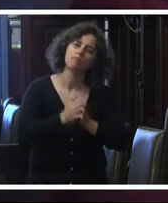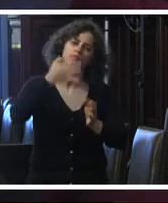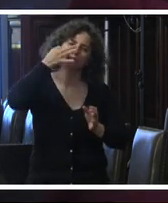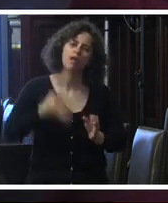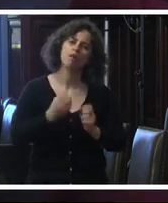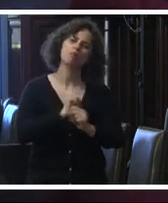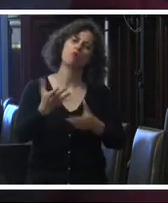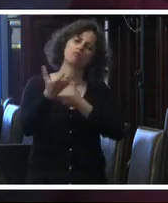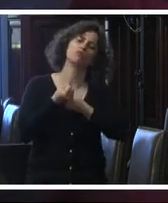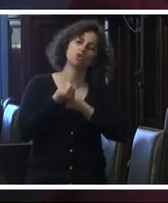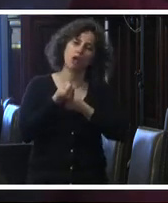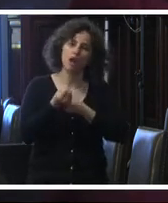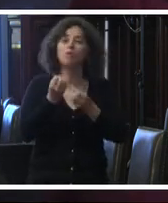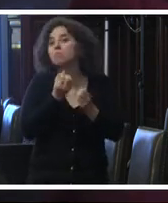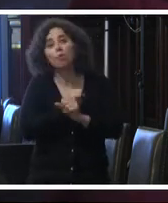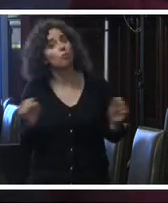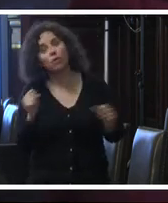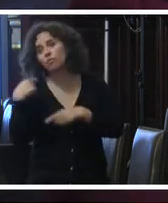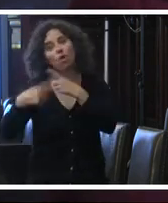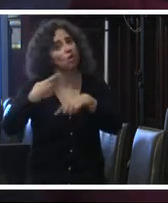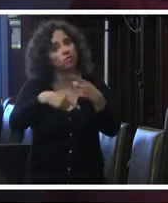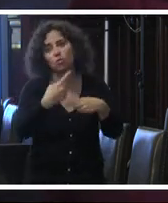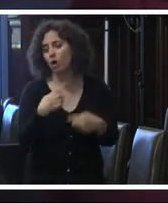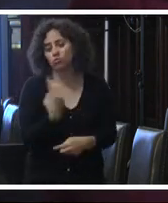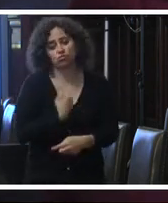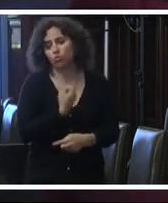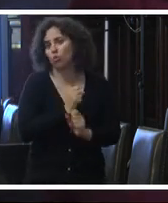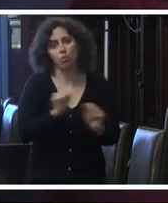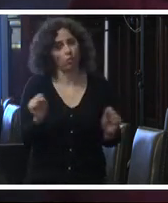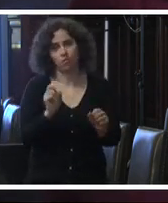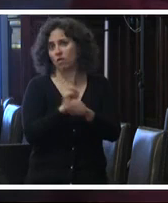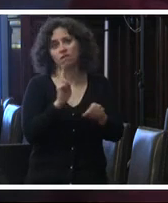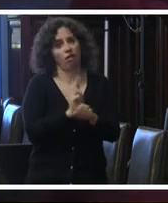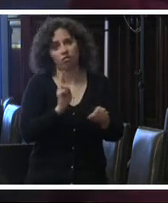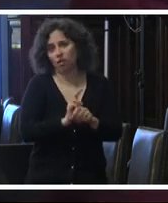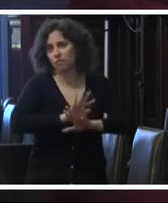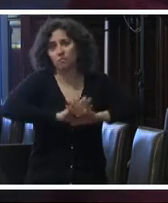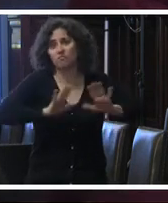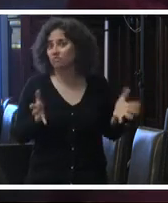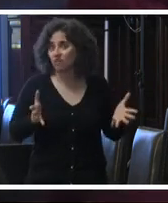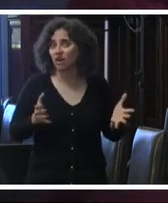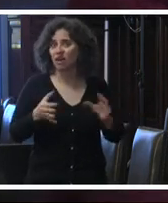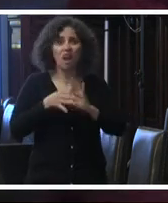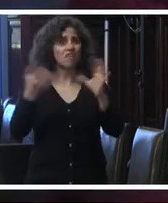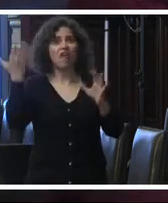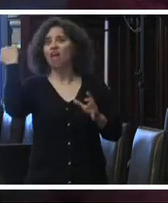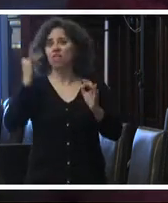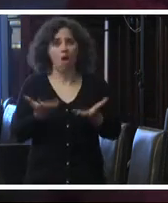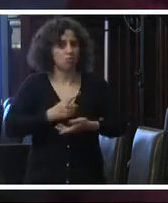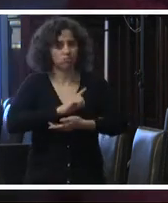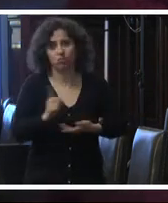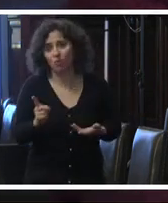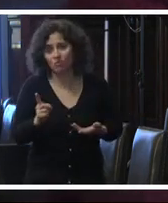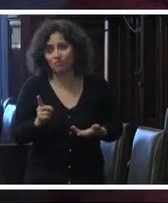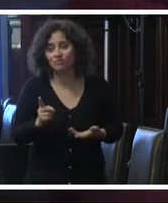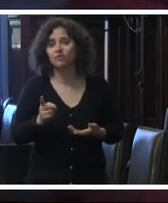nos apoyen, porque ya no podemos continuar con esa labor de defensoras con esa libertad. Por eso